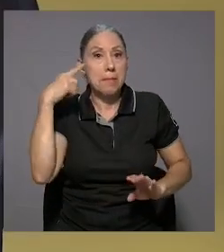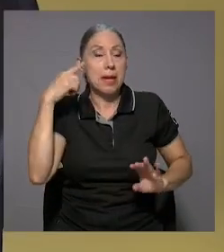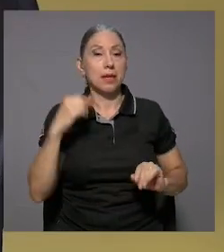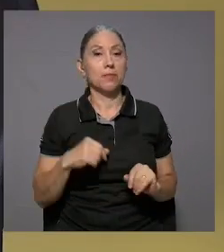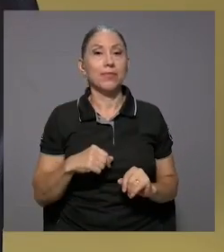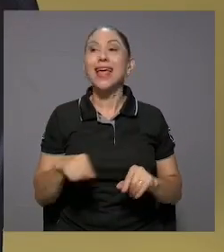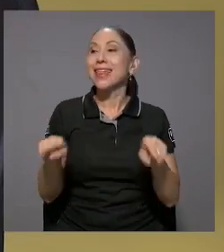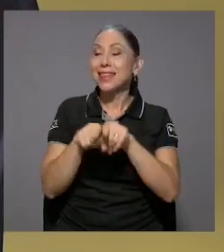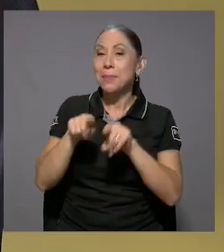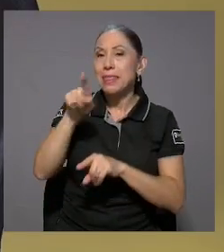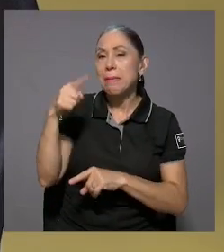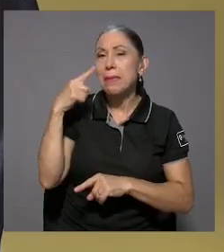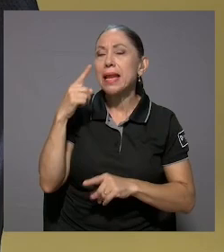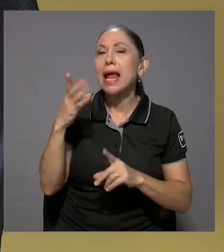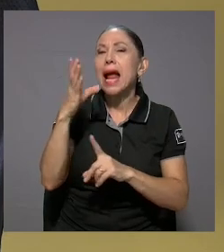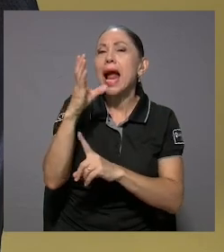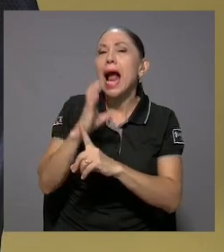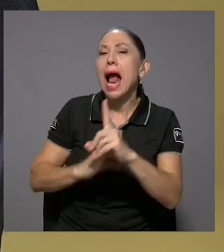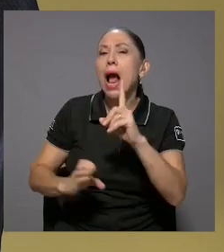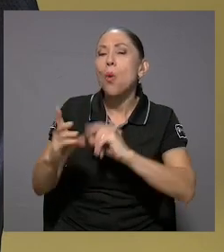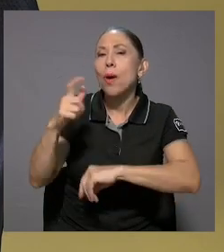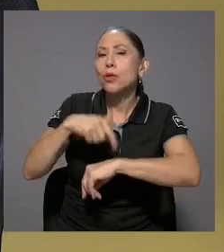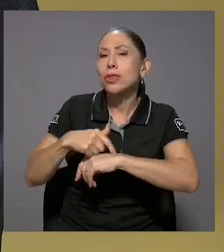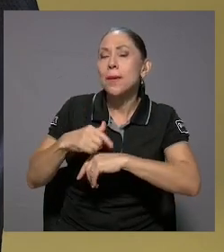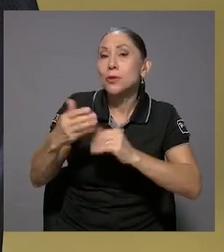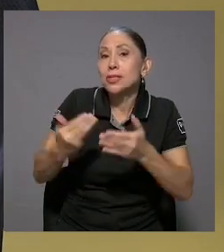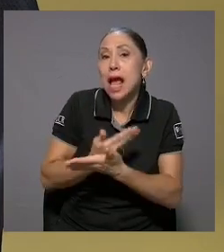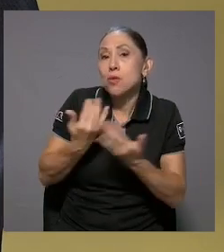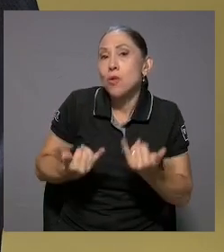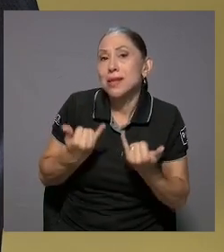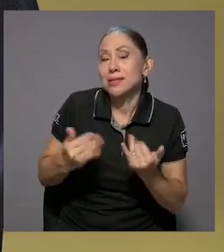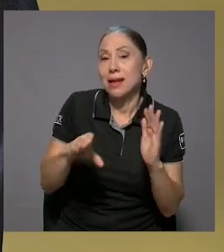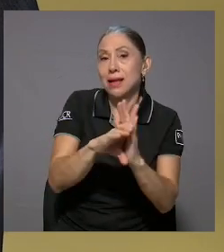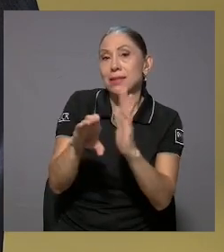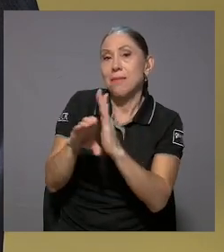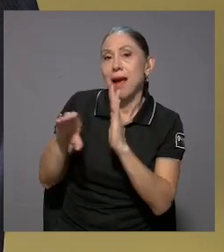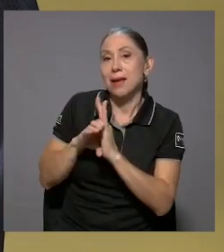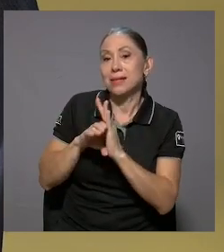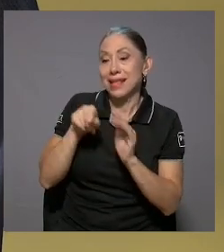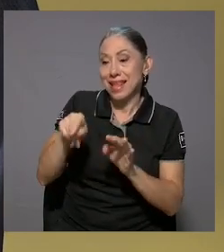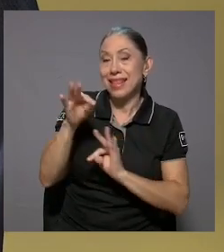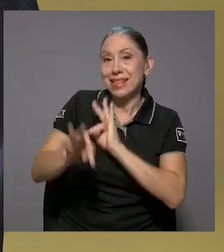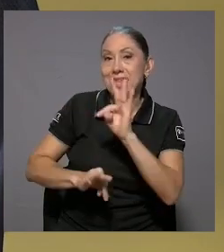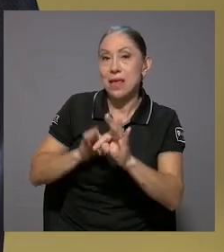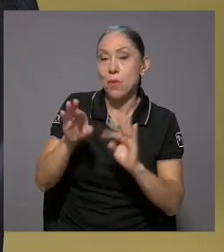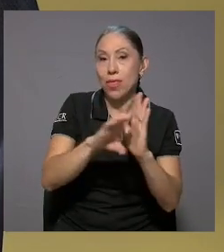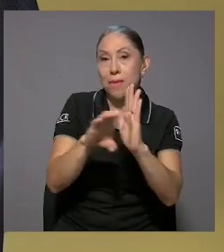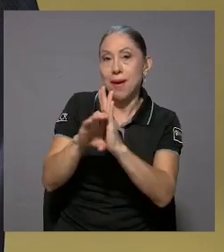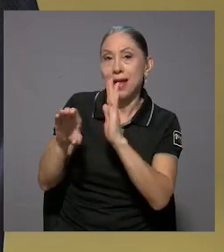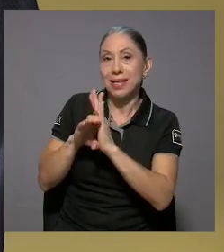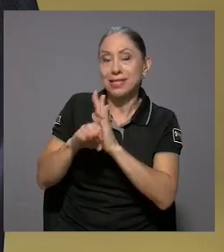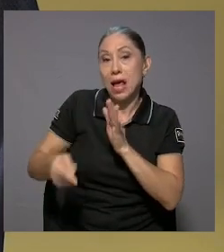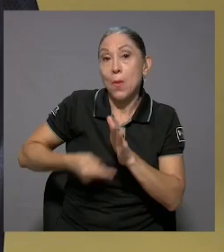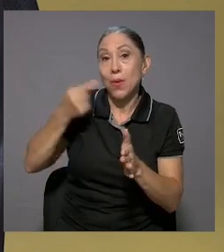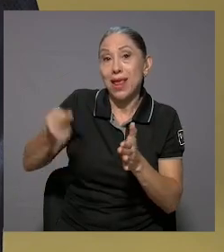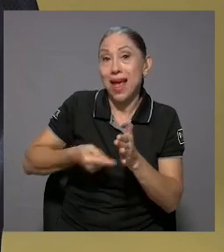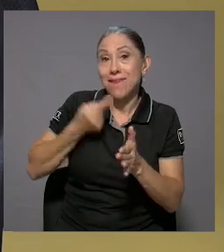ver también es, por ejemplo, cada cuánto se actualizan las imágenes y el tipo de imágenes, porque usualmente, por